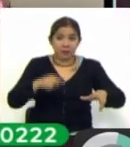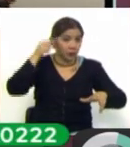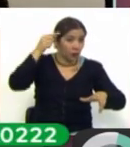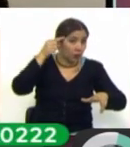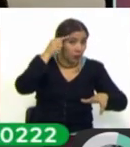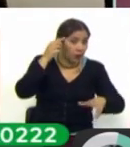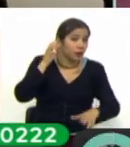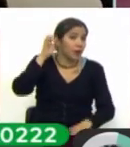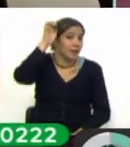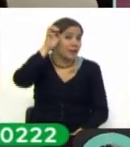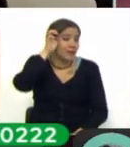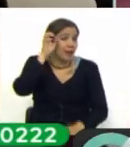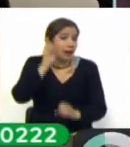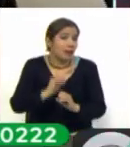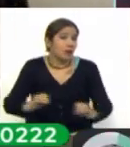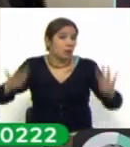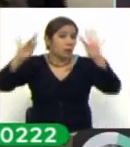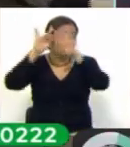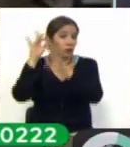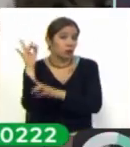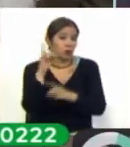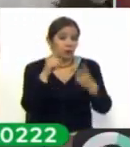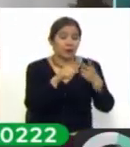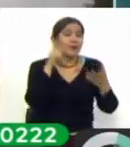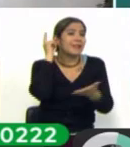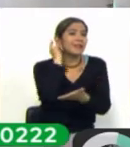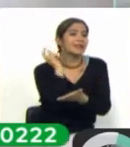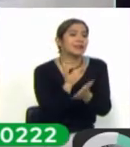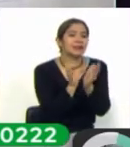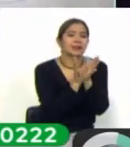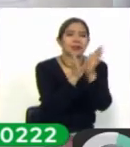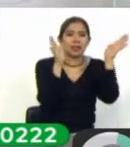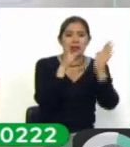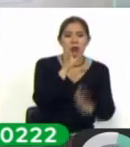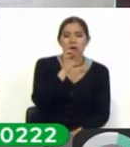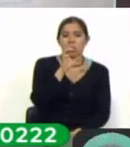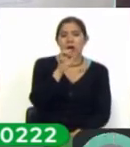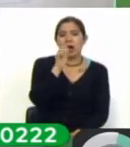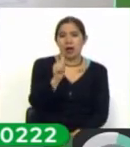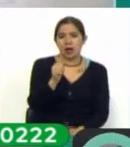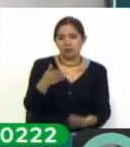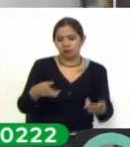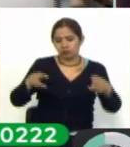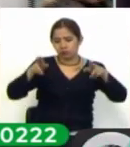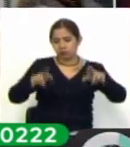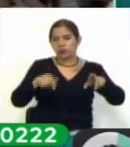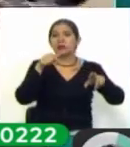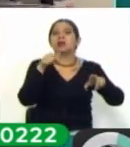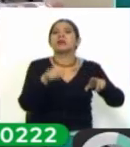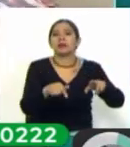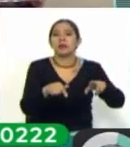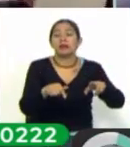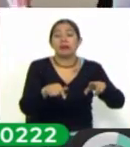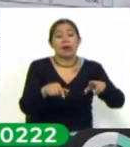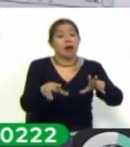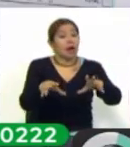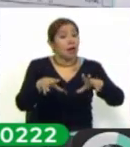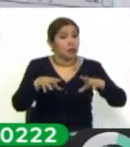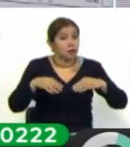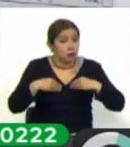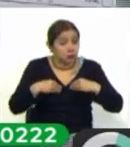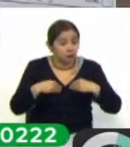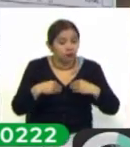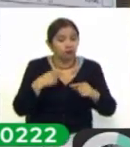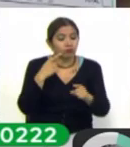Estado Plurinacional de Bolivia y la Secretaría General de la Organización de Estados Americanos, y asumiendo de buena fe